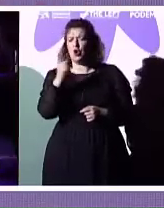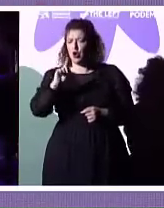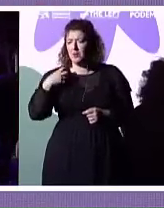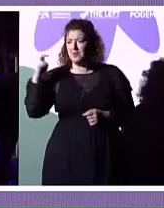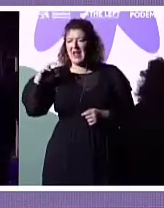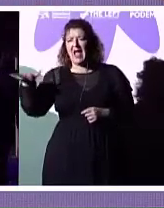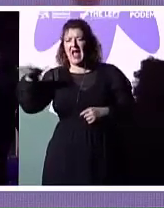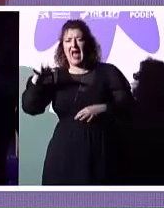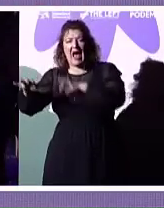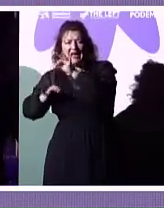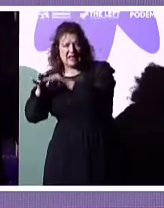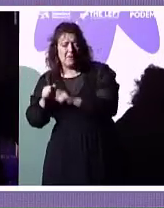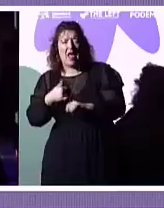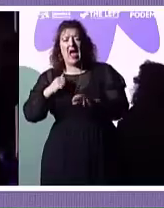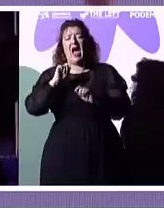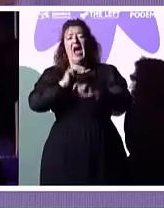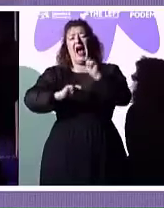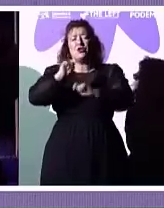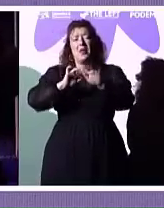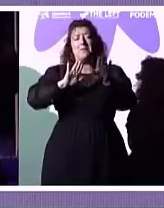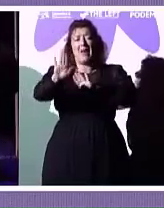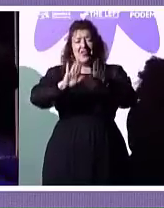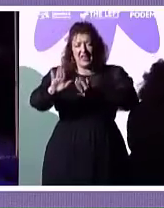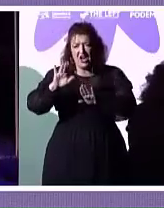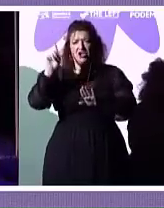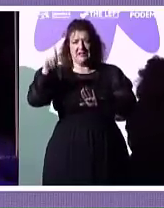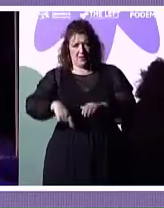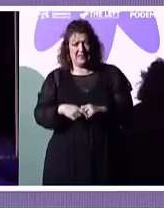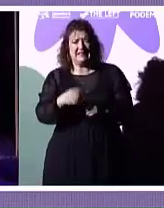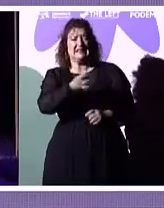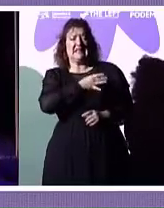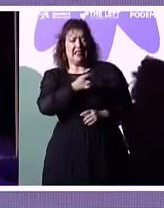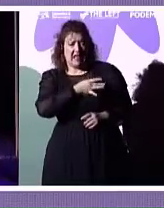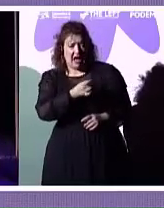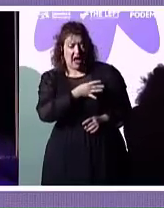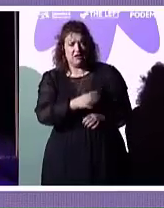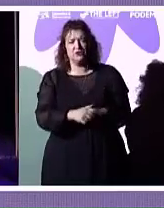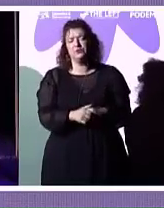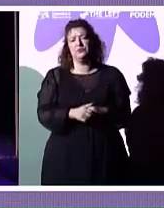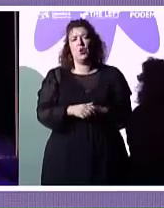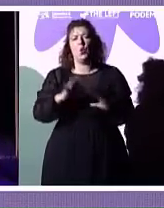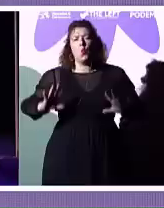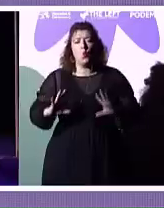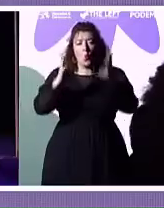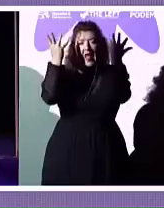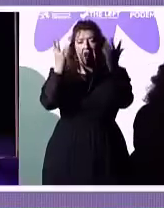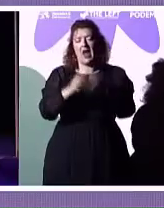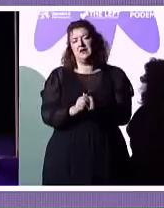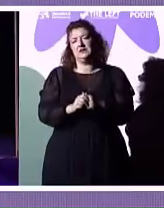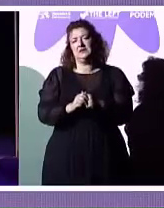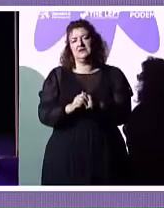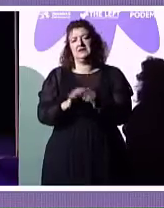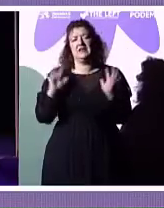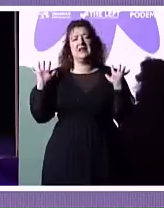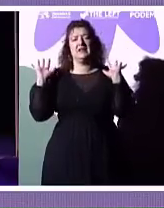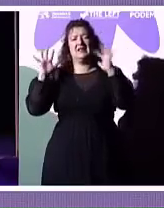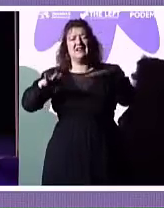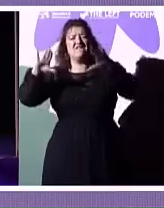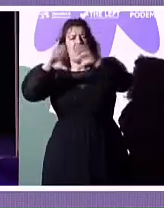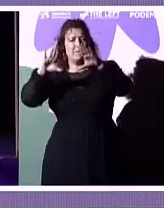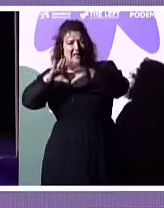de las asociaciones de vecinos y de vecinas de los sindicatos de las huelgas de las asambleas